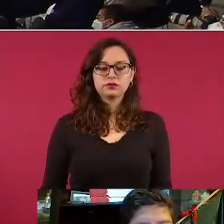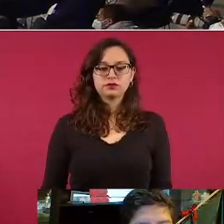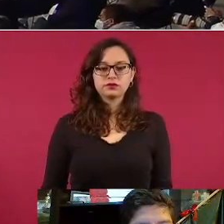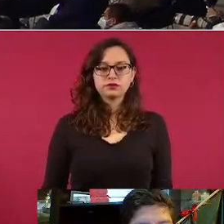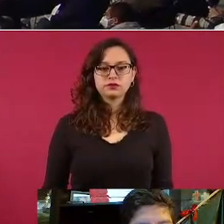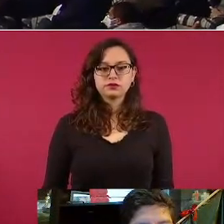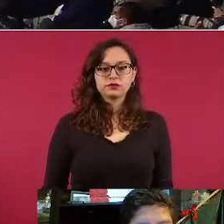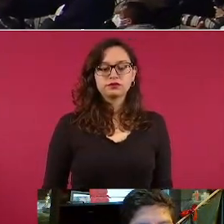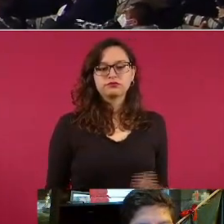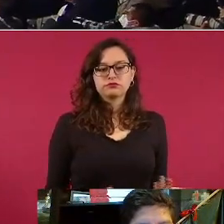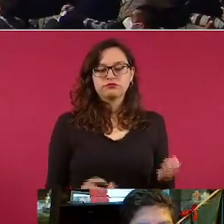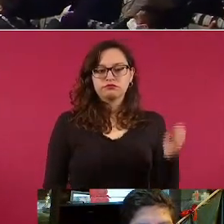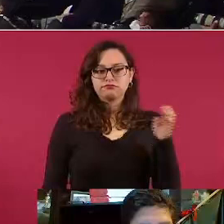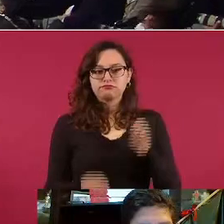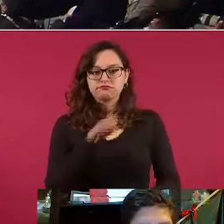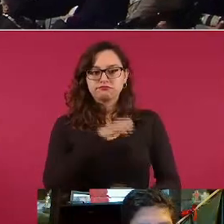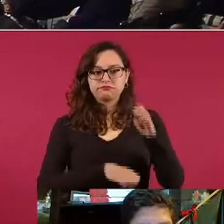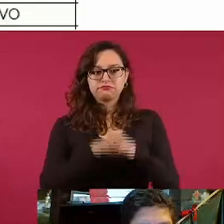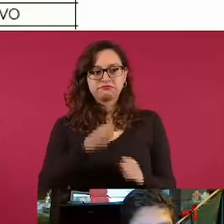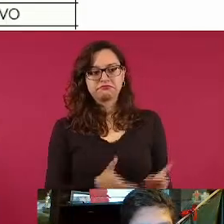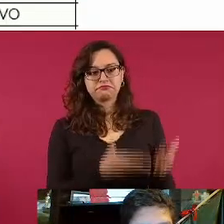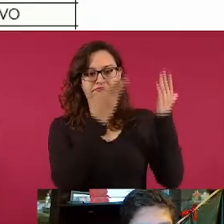Esas son las empresas.